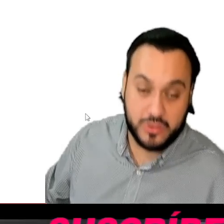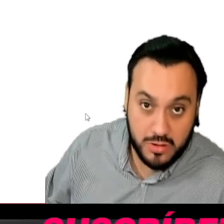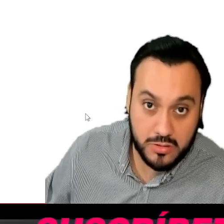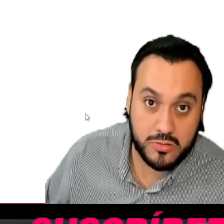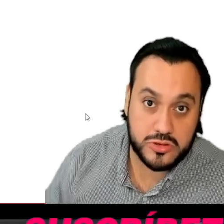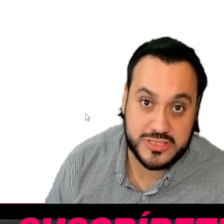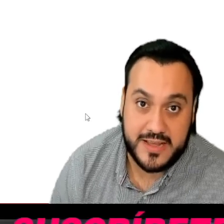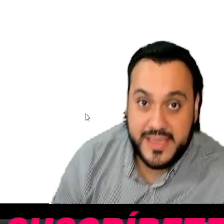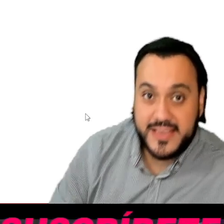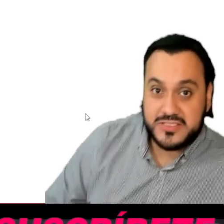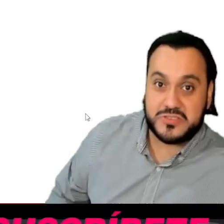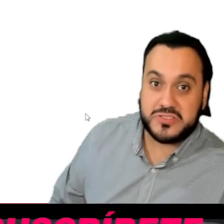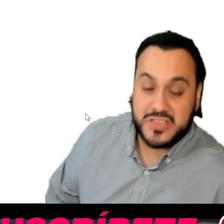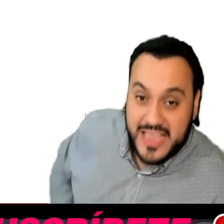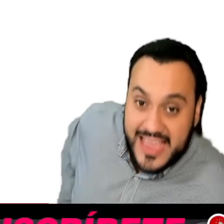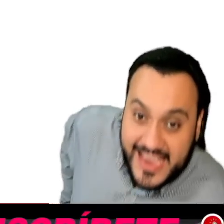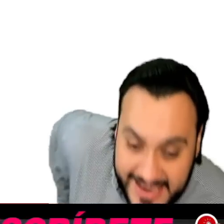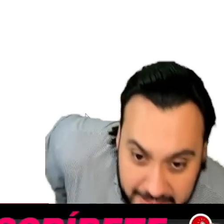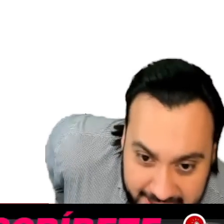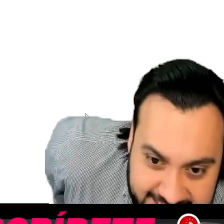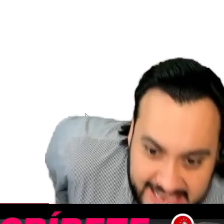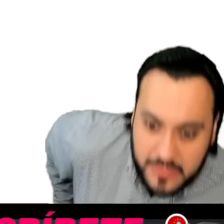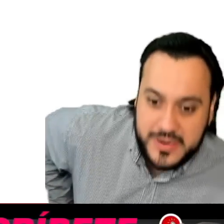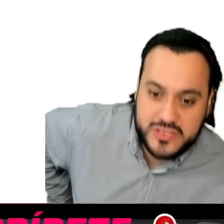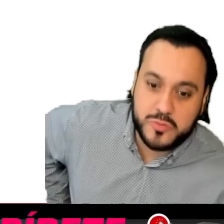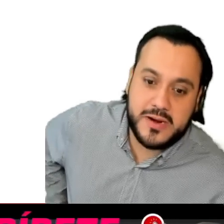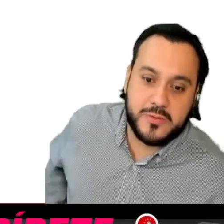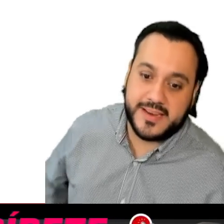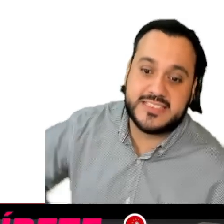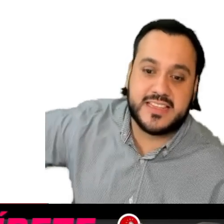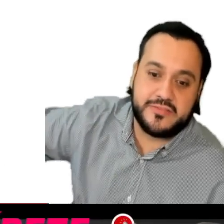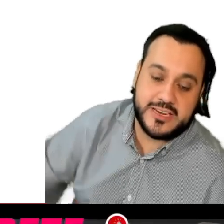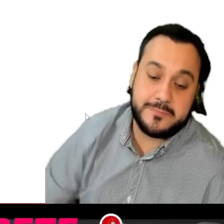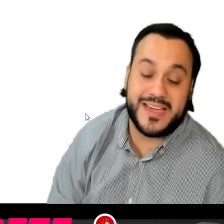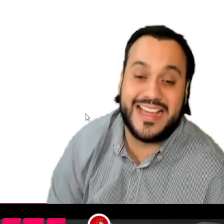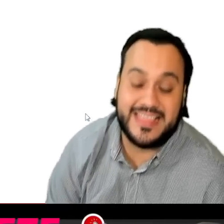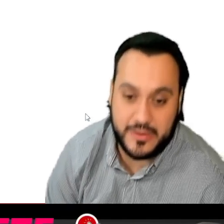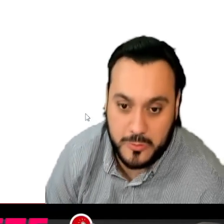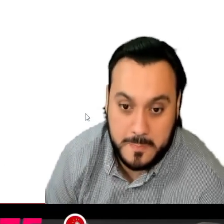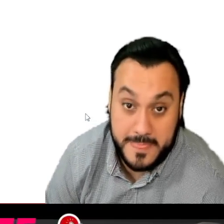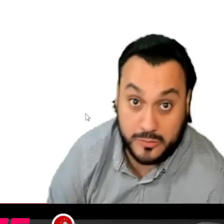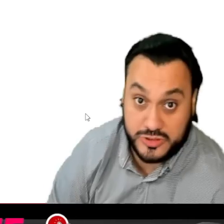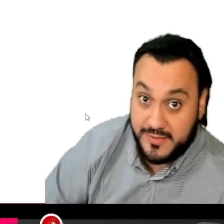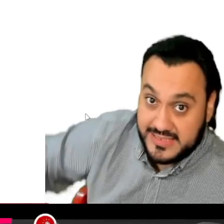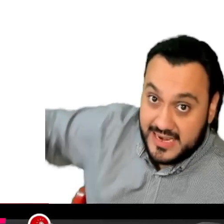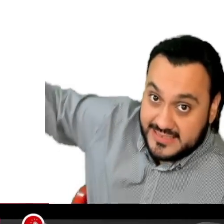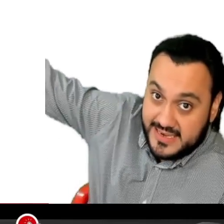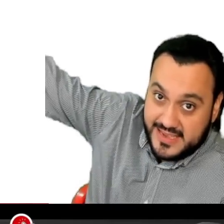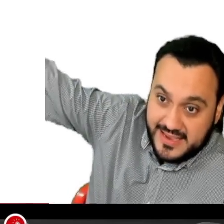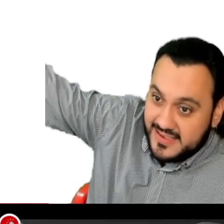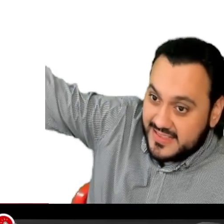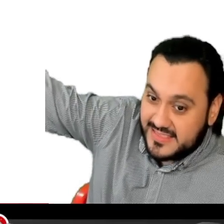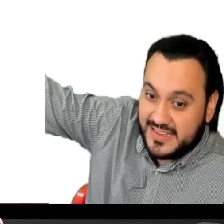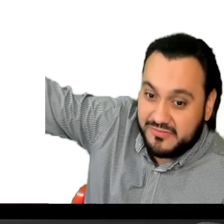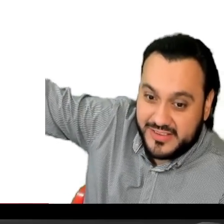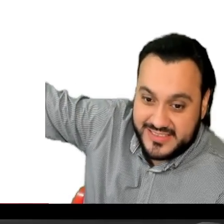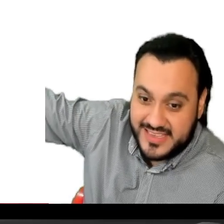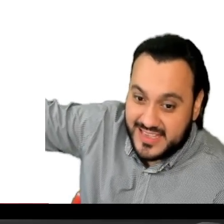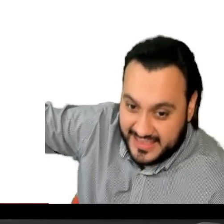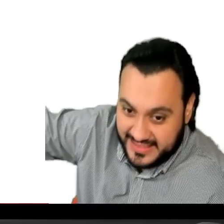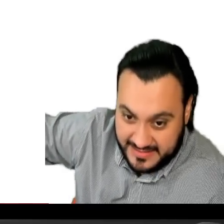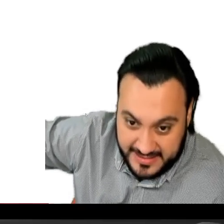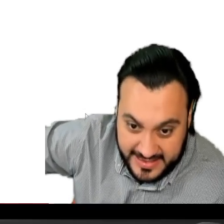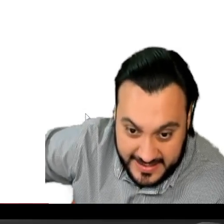pactó con los traviesos genaro garcía luna su mano derecha de felipe calderón inclusive hasta la serie de netflix